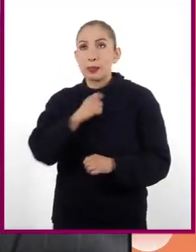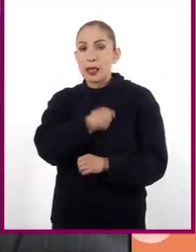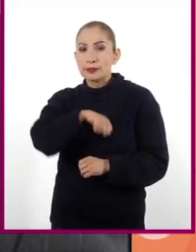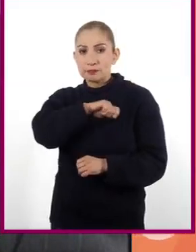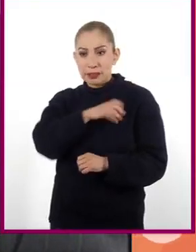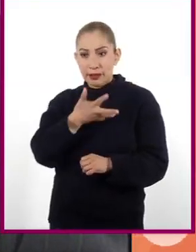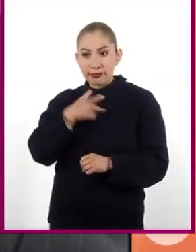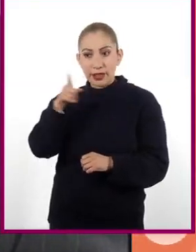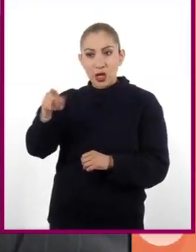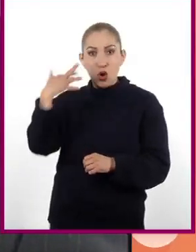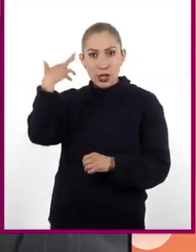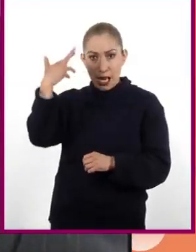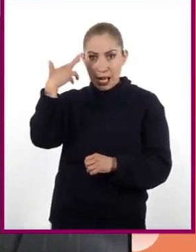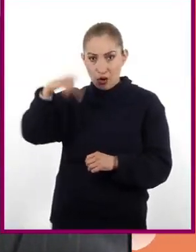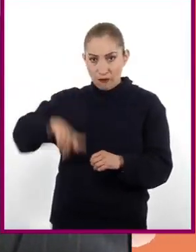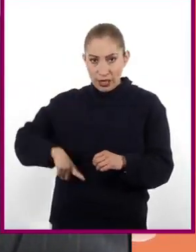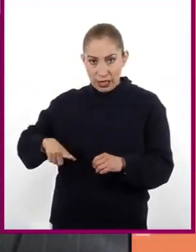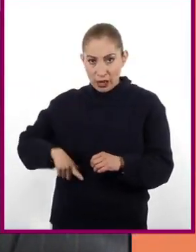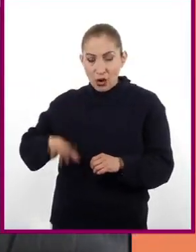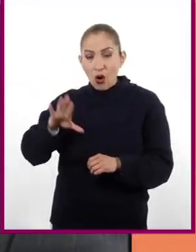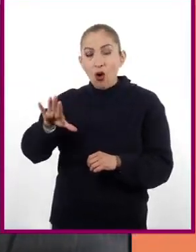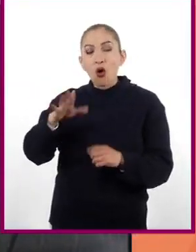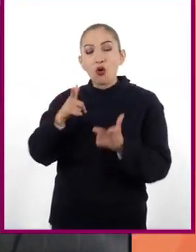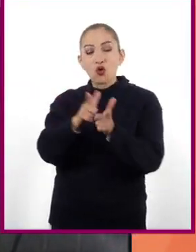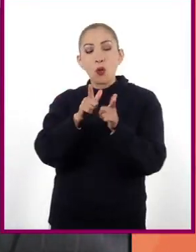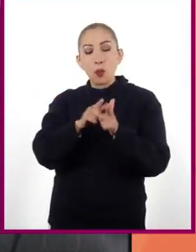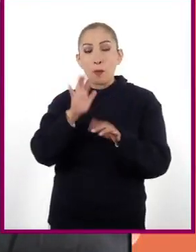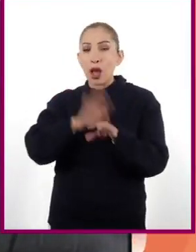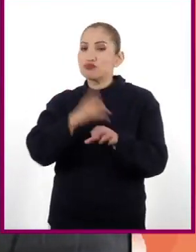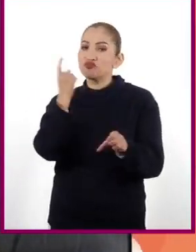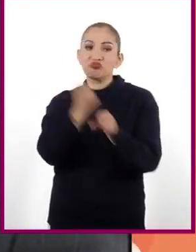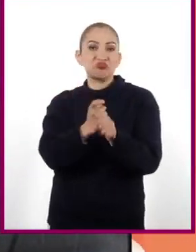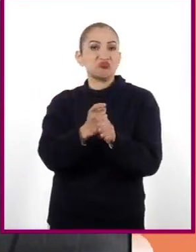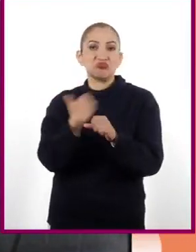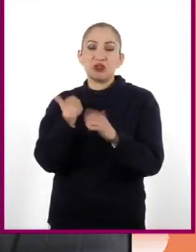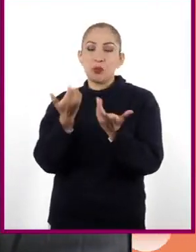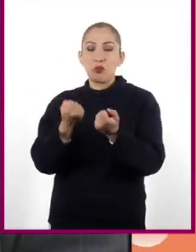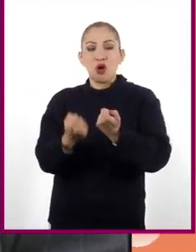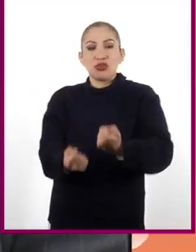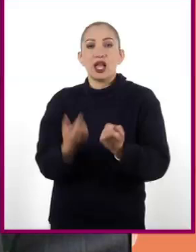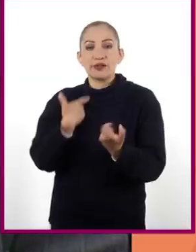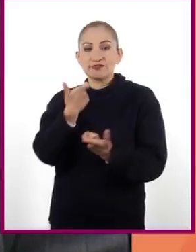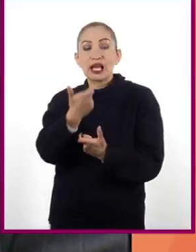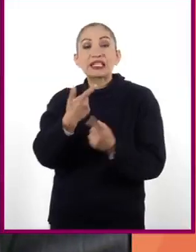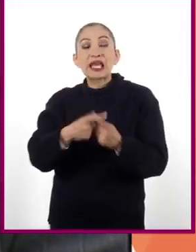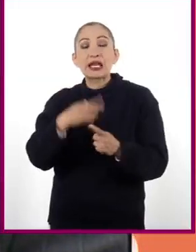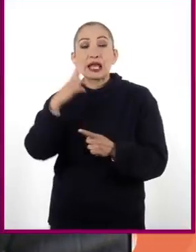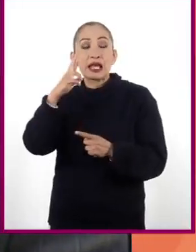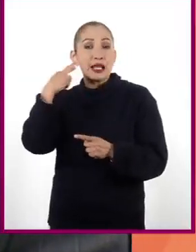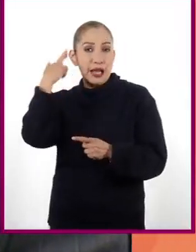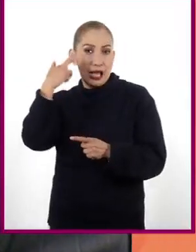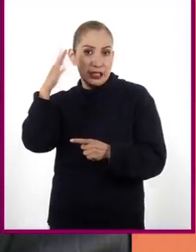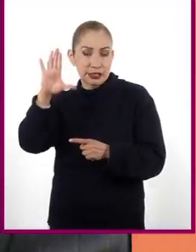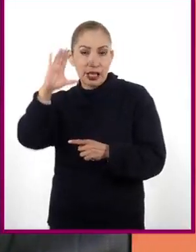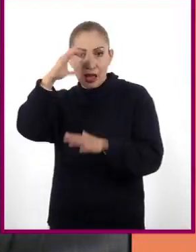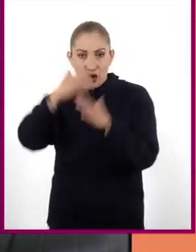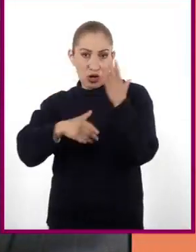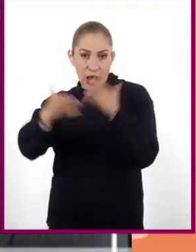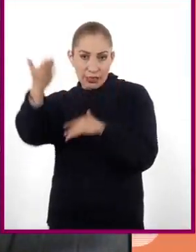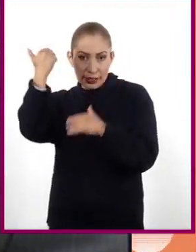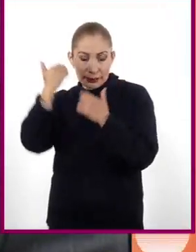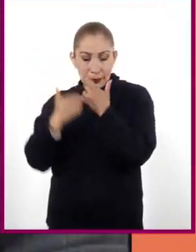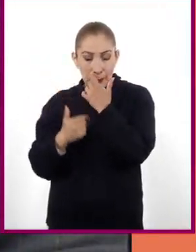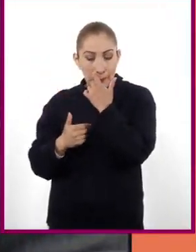España tiene una monarquía, evidentemente el grupo que imperaba con poder y con dinero eran los reyes católicos en